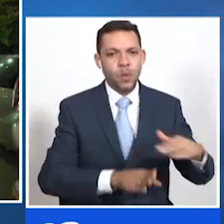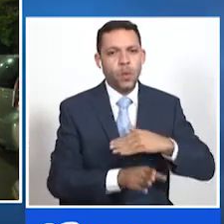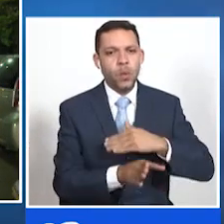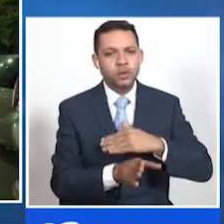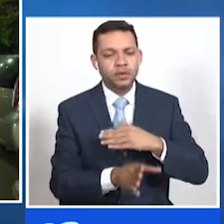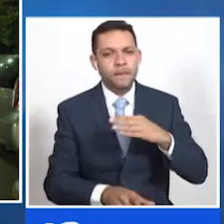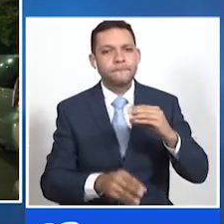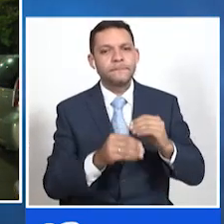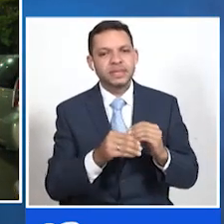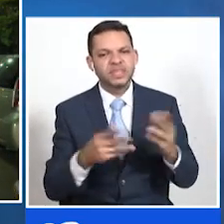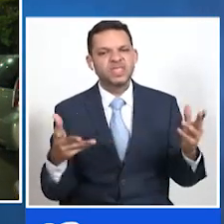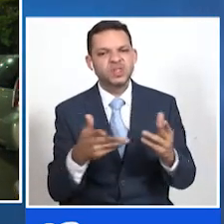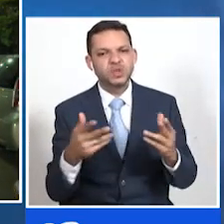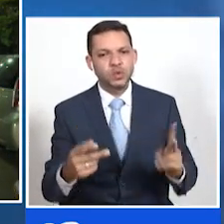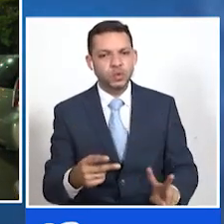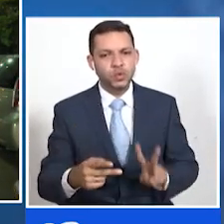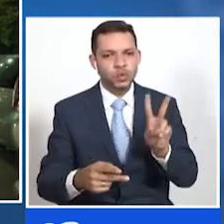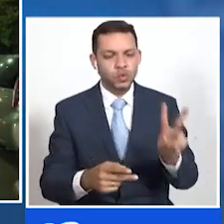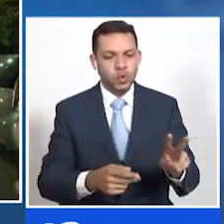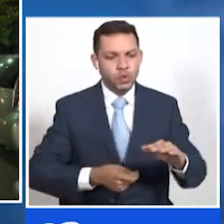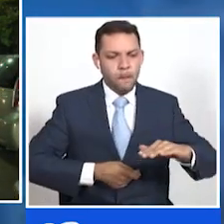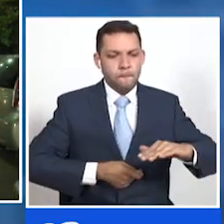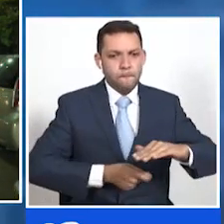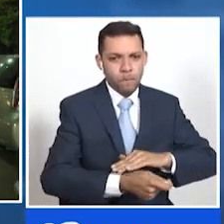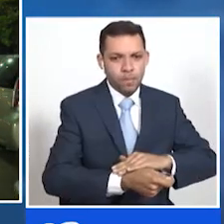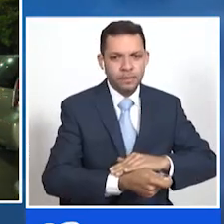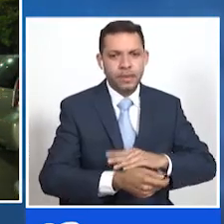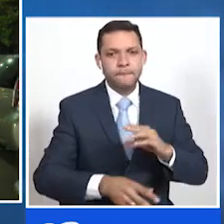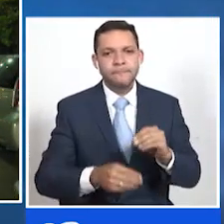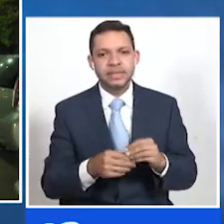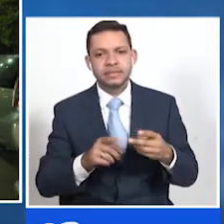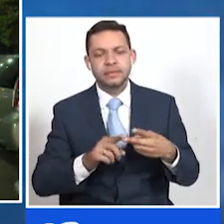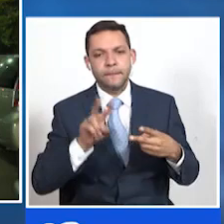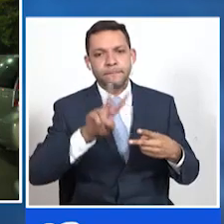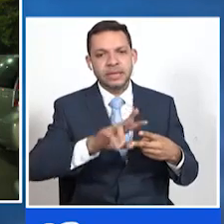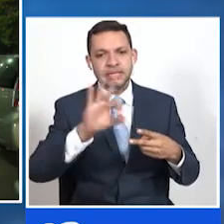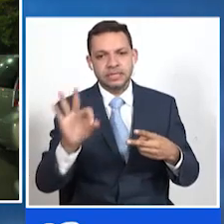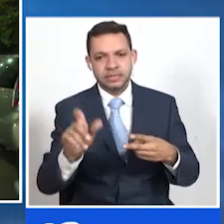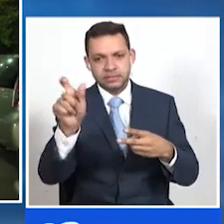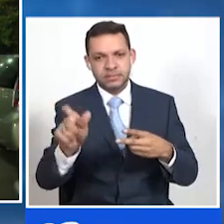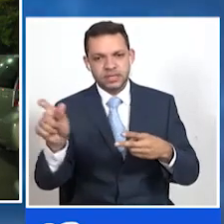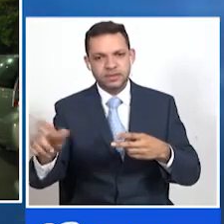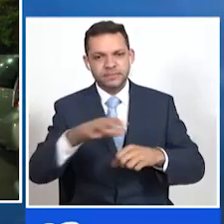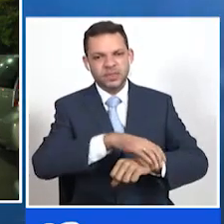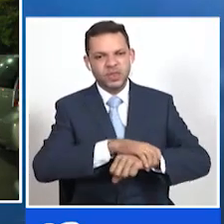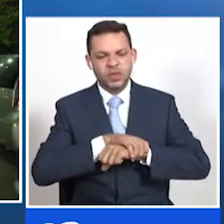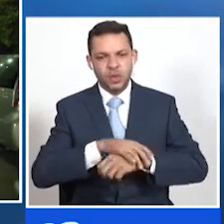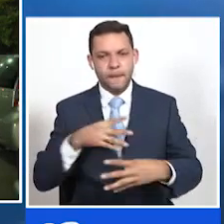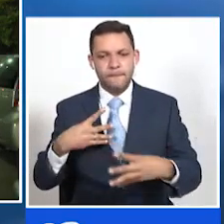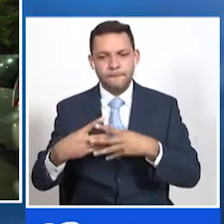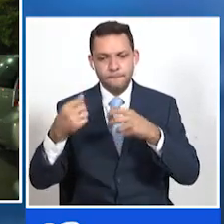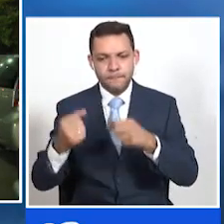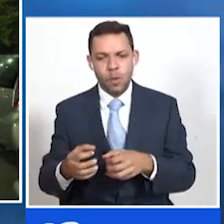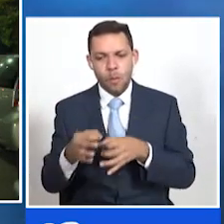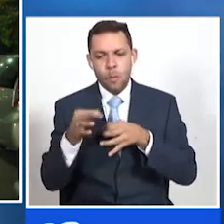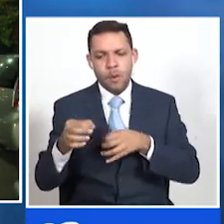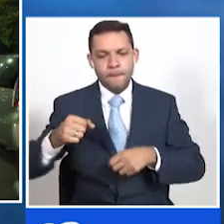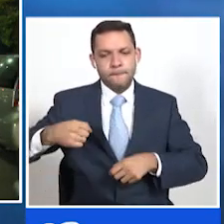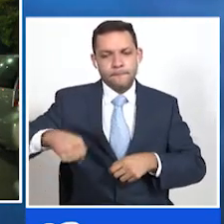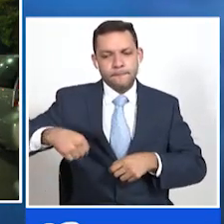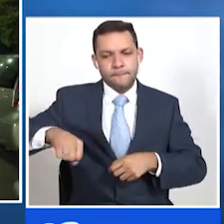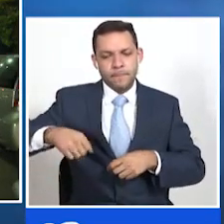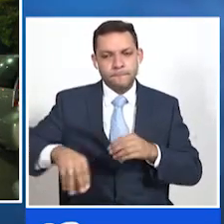semana se registraron 2 homicidios en Caldas, 23 capturas por tráfico de estupefacientes en Pácora y Manizales. Las autoridades reportaron más